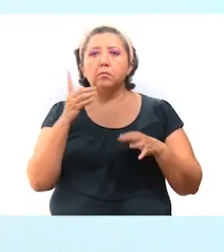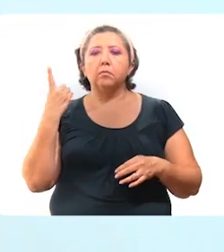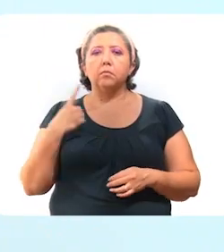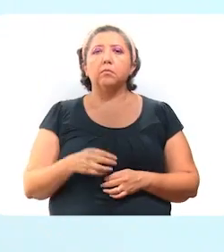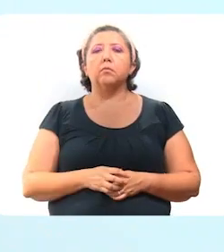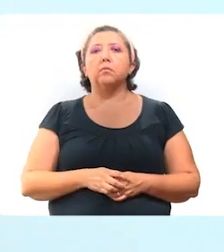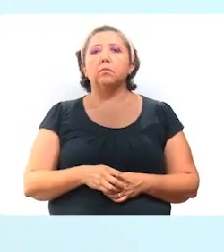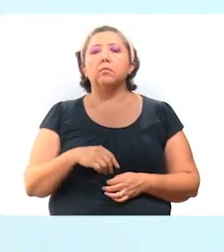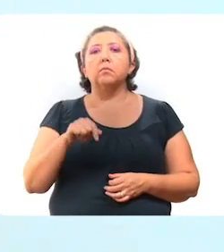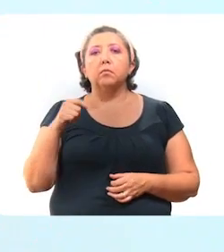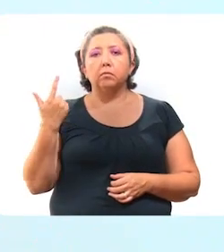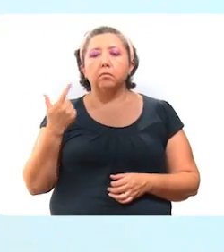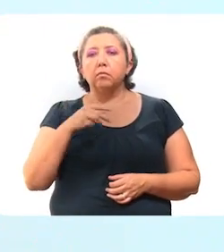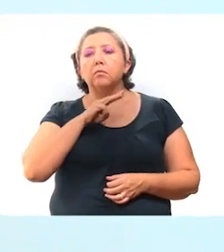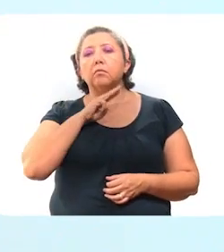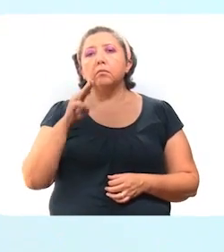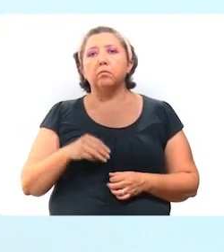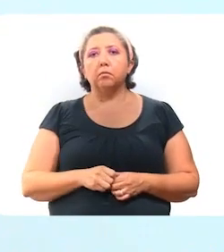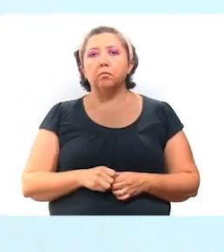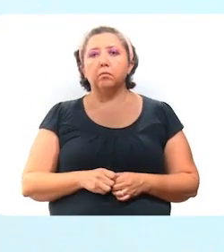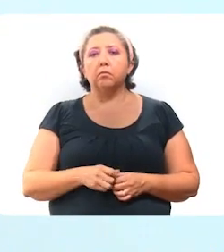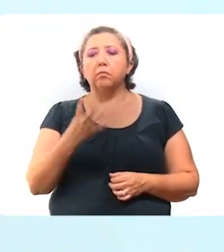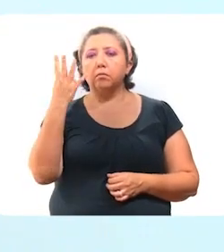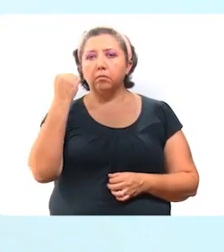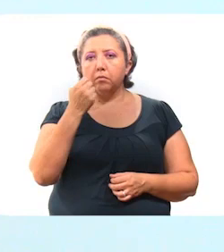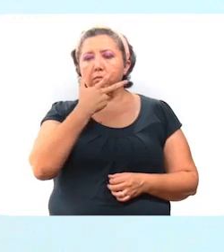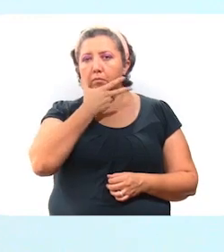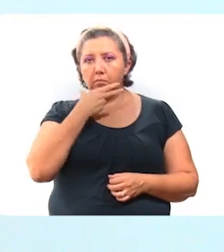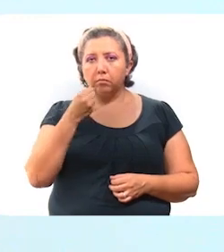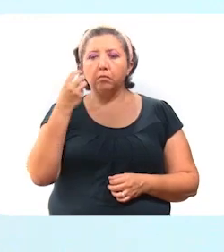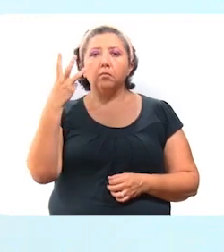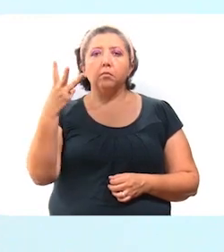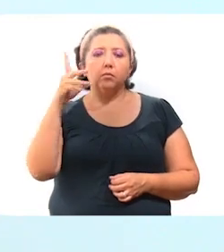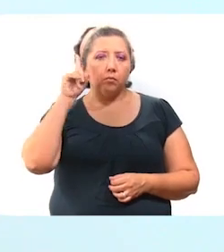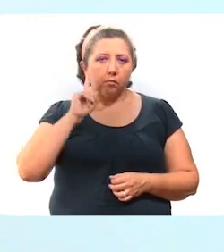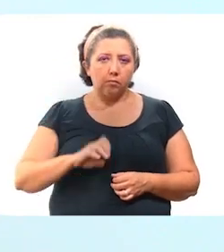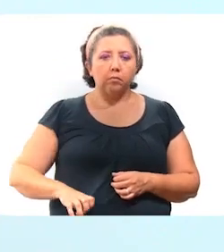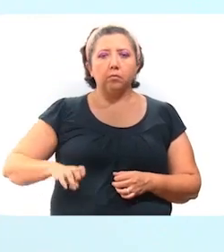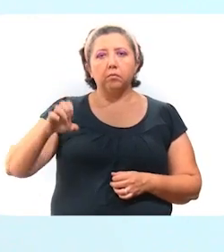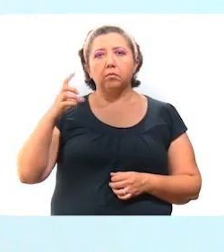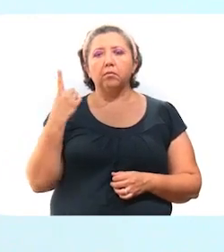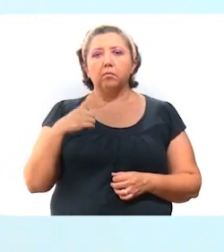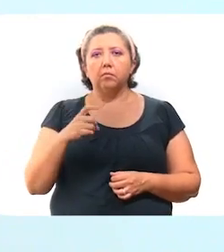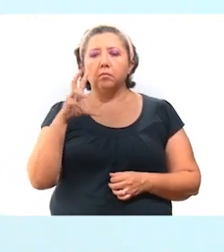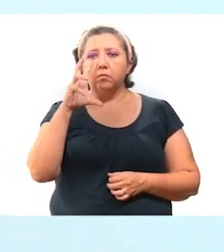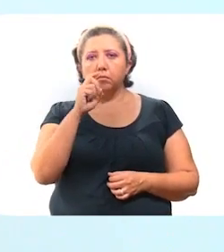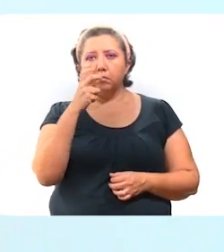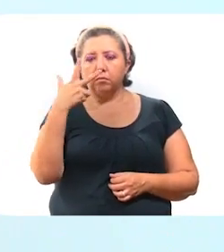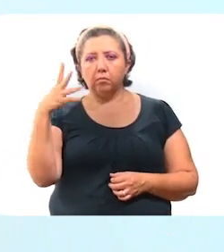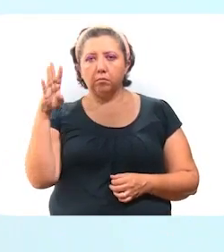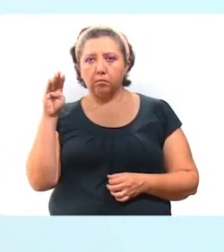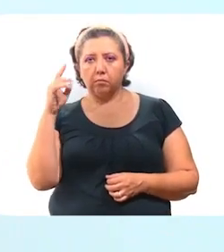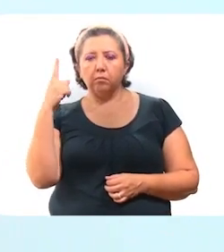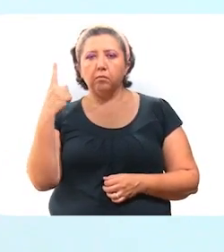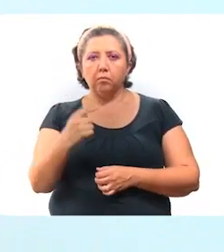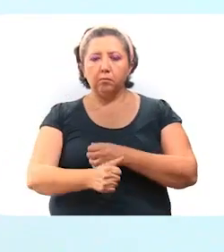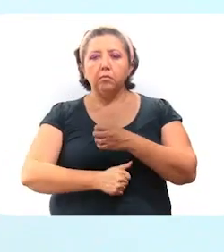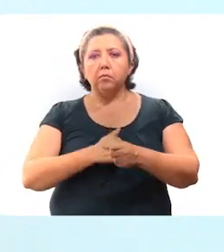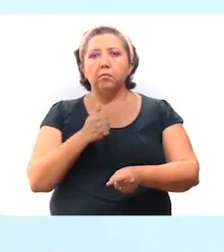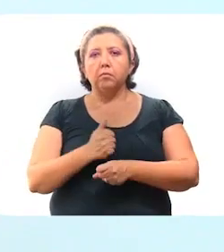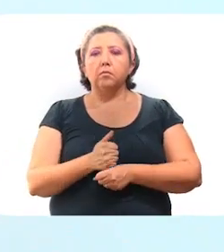médico informamos de 12 fallecimientos, son 9 hombres y 3 mujeres, de un rango de edad de 38 a 91